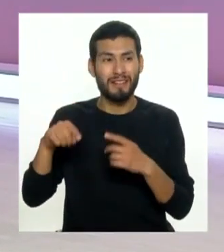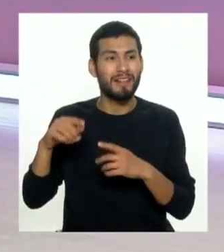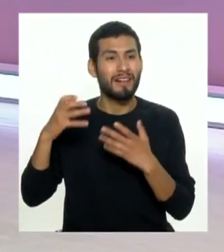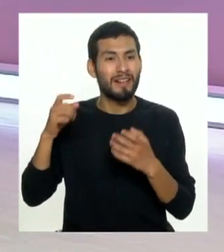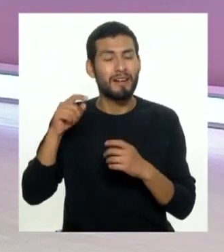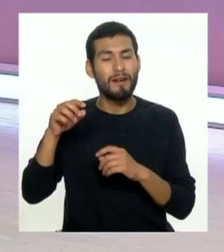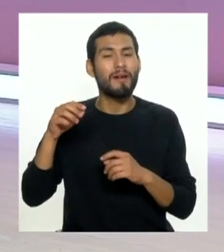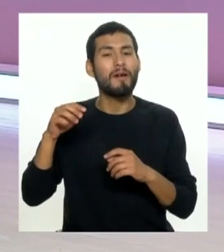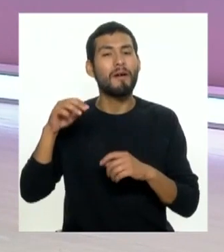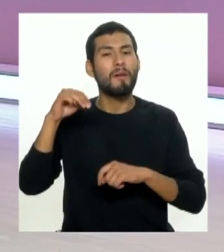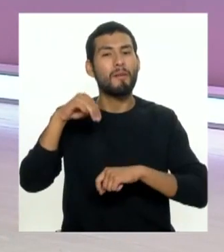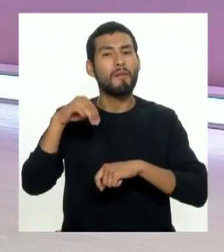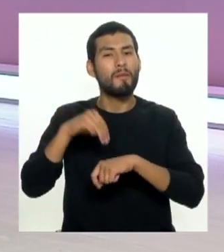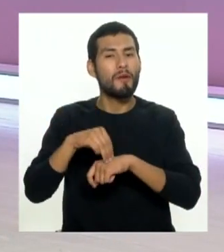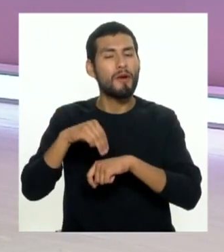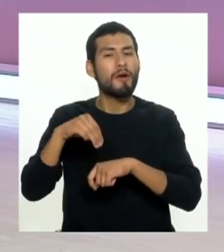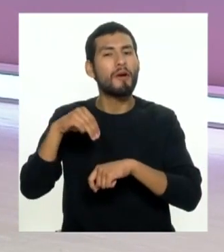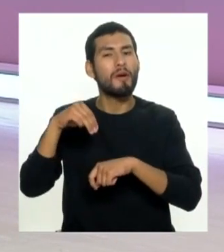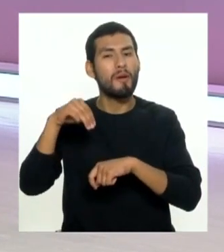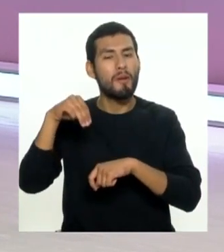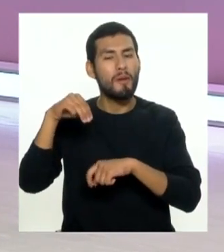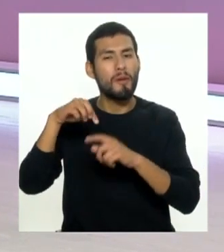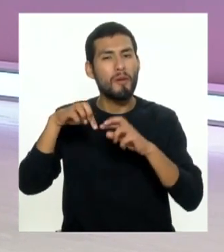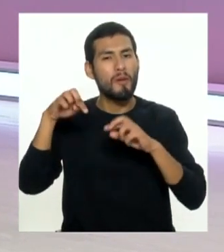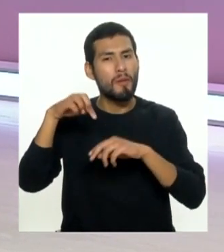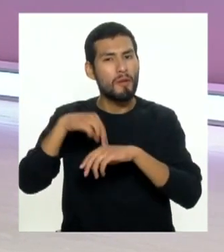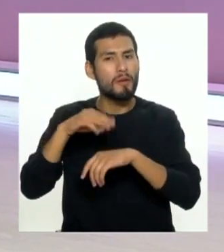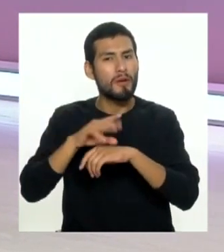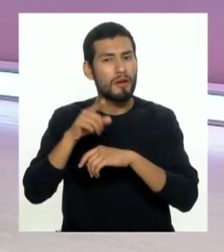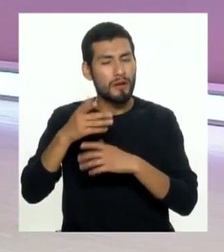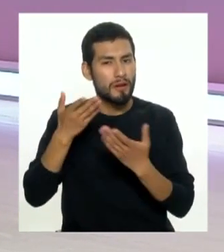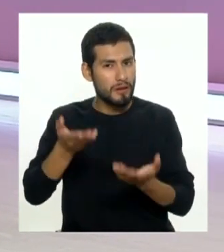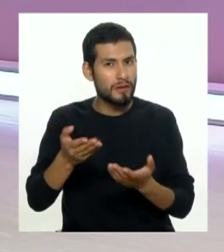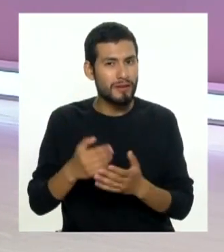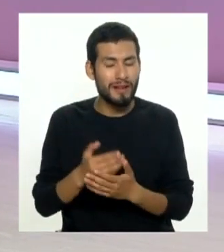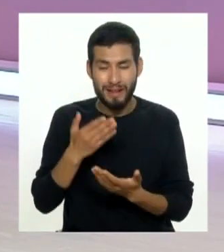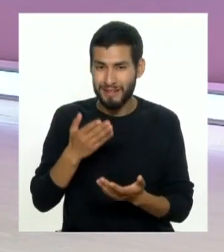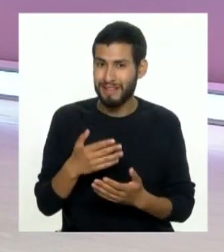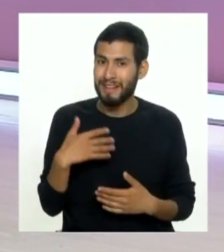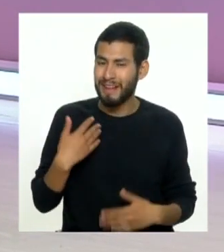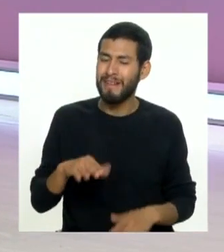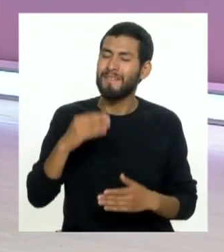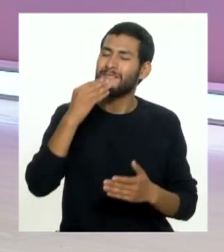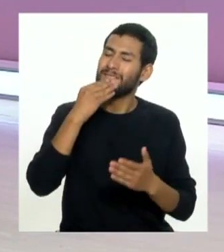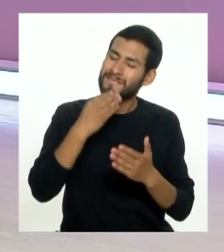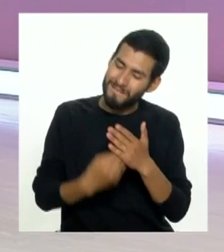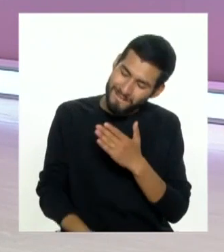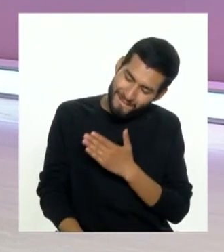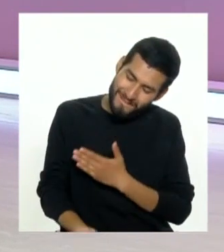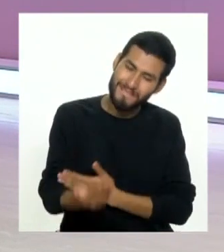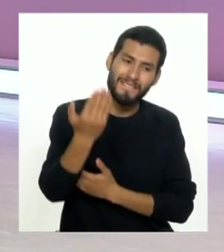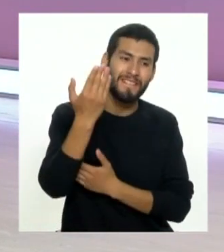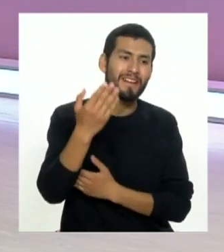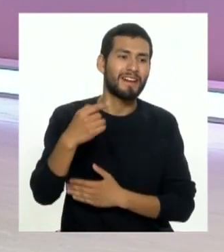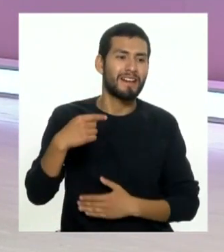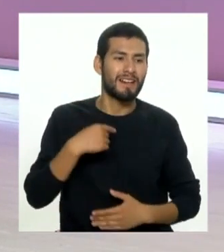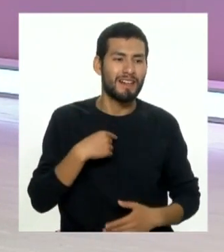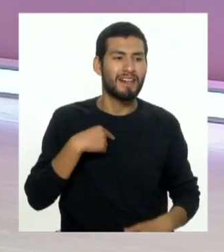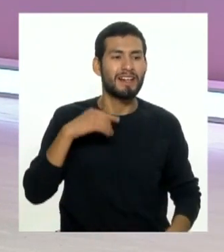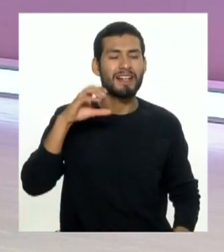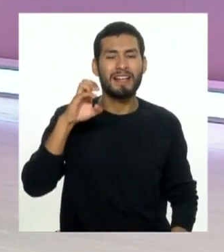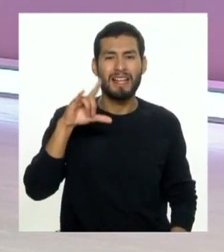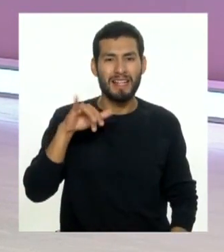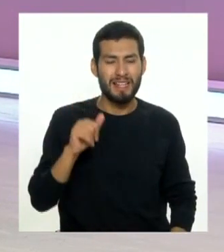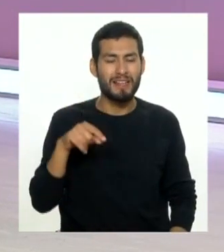queremos atenderla antes de terminar el programa. Celia, adelante, por favor. Muy buenos días, doctor. Soy Celia de